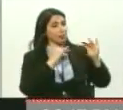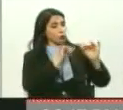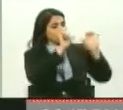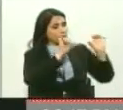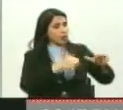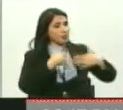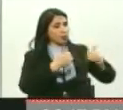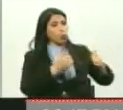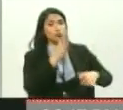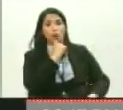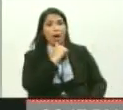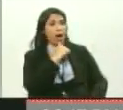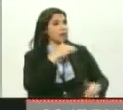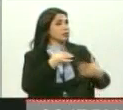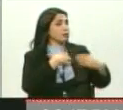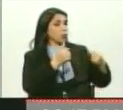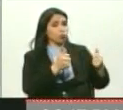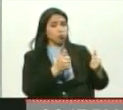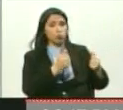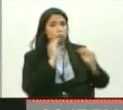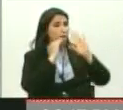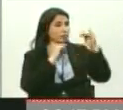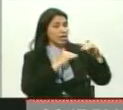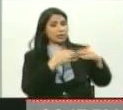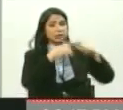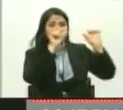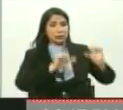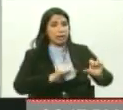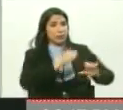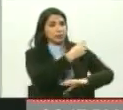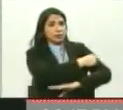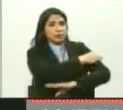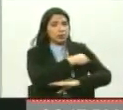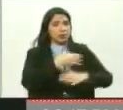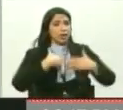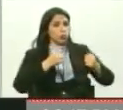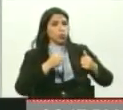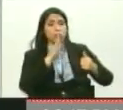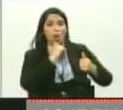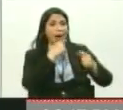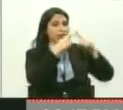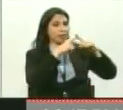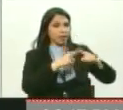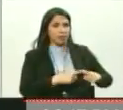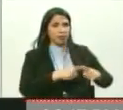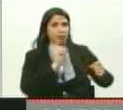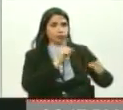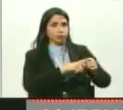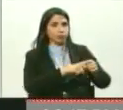salud. El que no tiene seguro, que no lo atiende el sistema de salud, ese no está en las estadísticas, presidente.